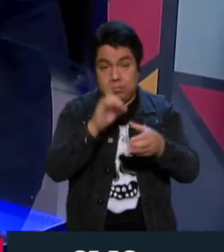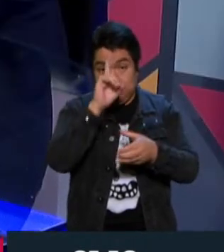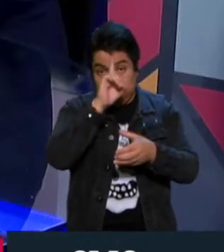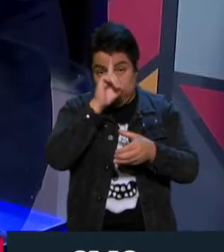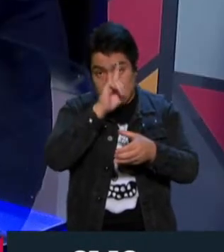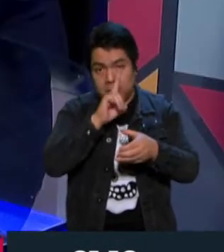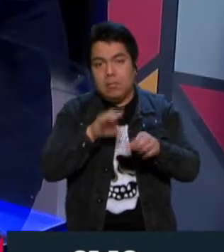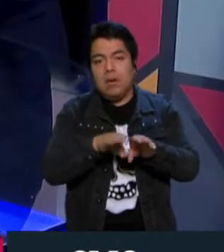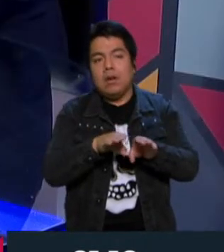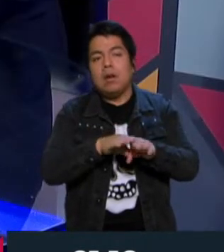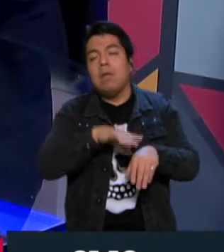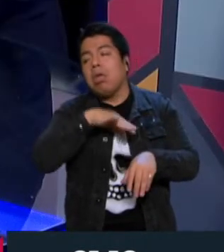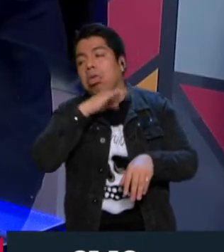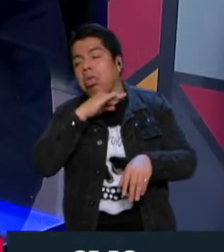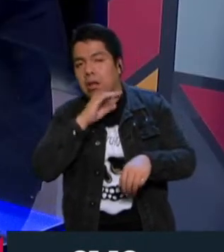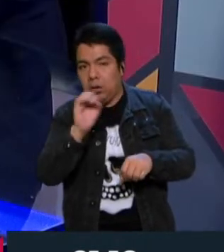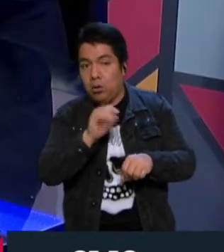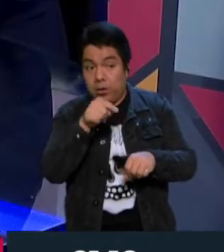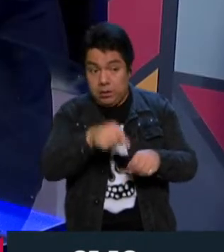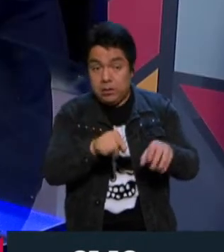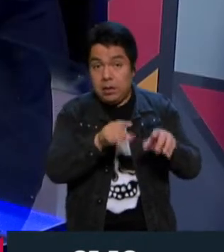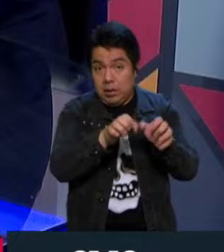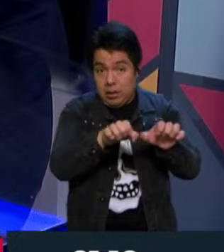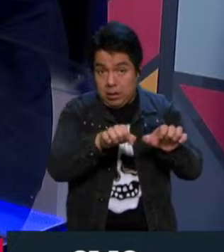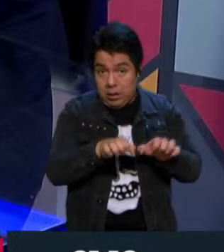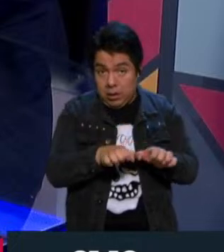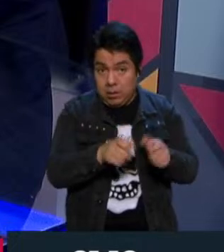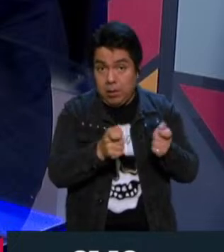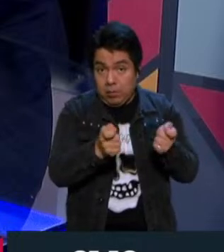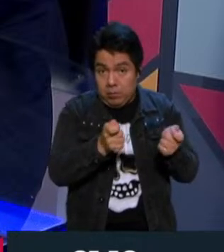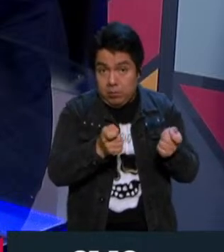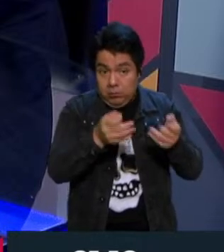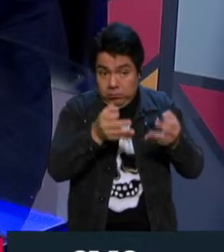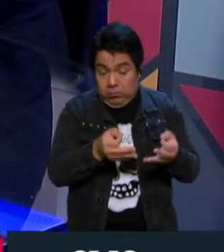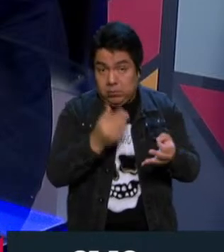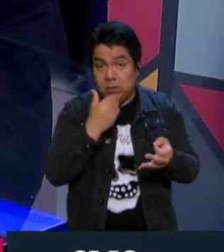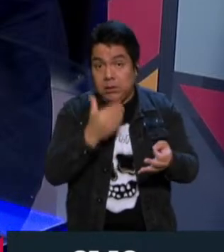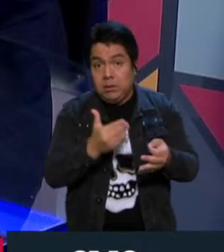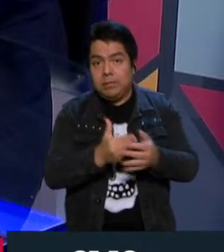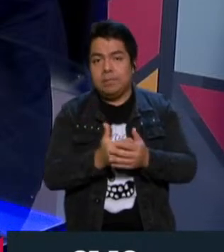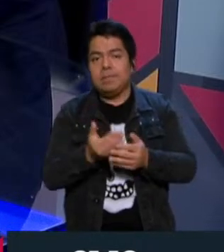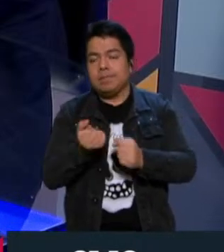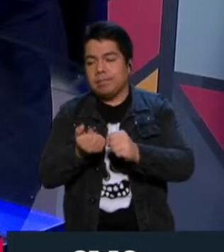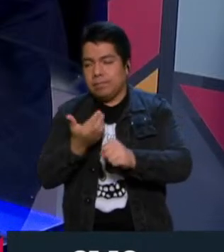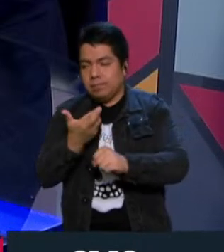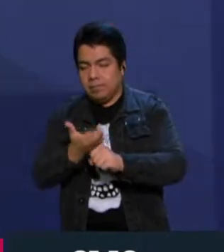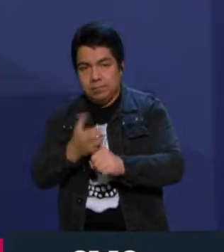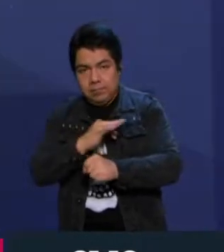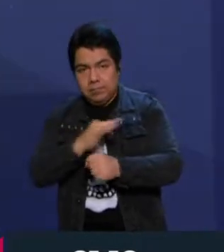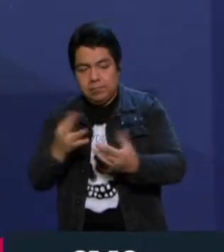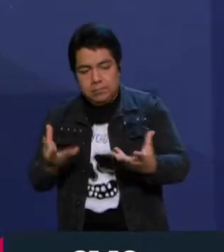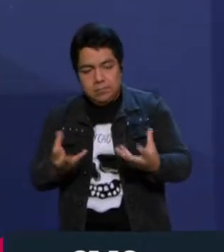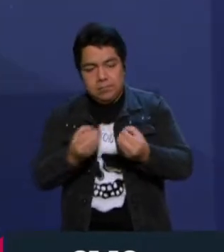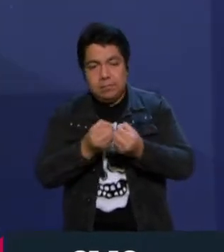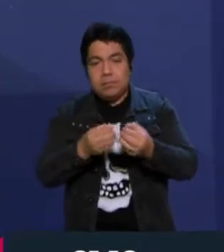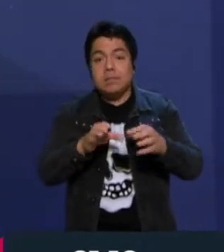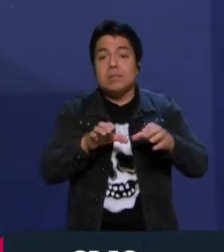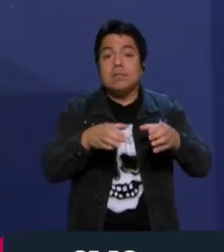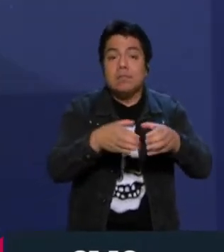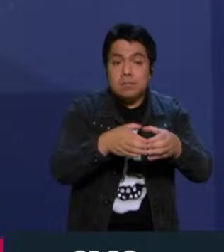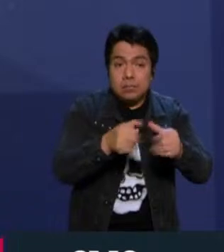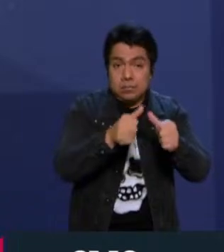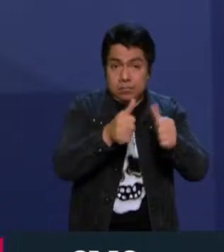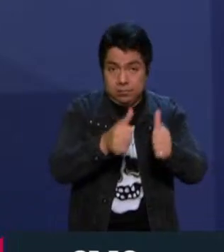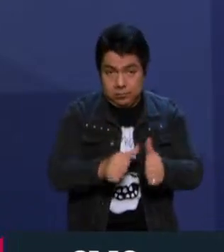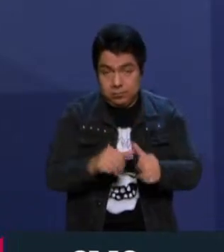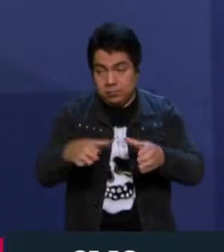esté de adorno, sino que funcione. Entonces, pues, me parece que desde la Secretaría se puede trabajar mucho con las comunidades artísticas y